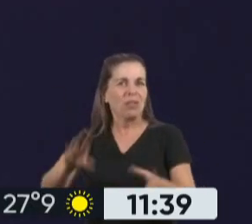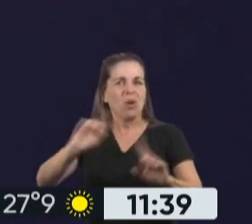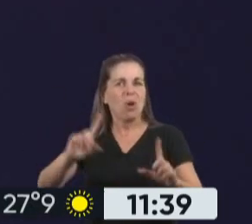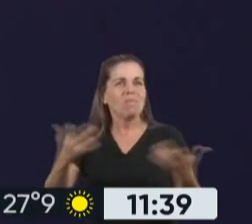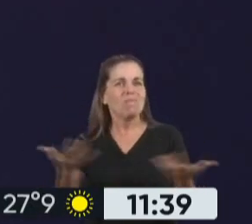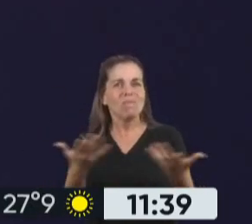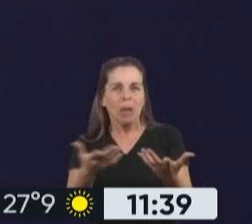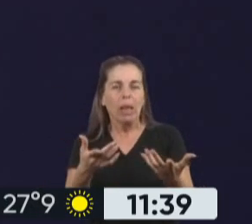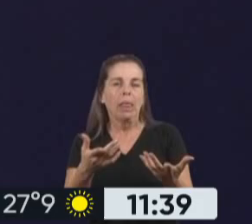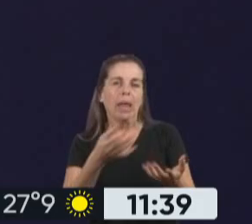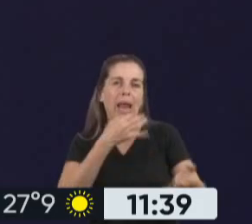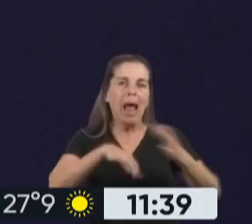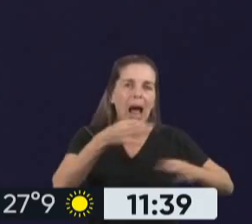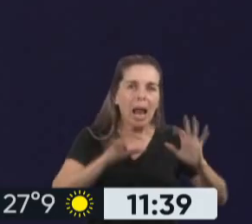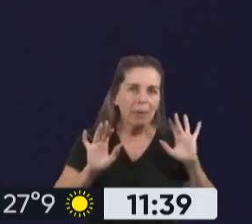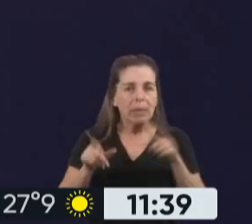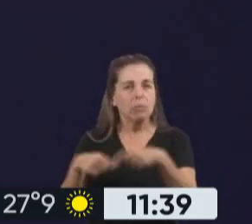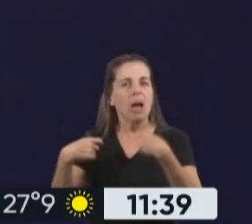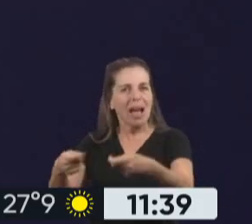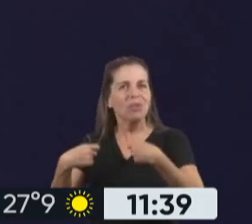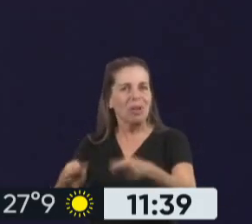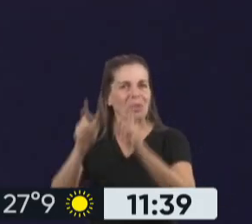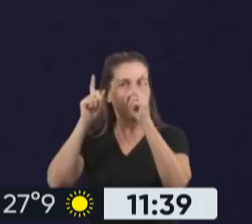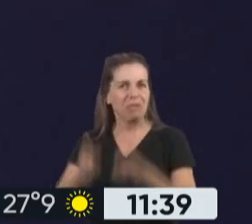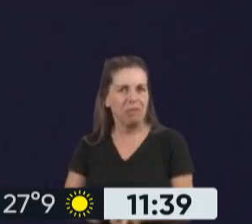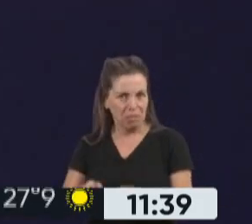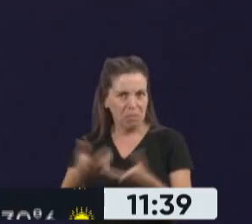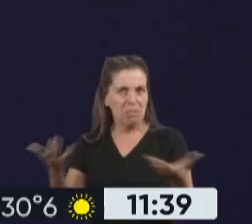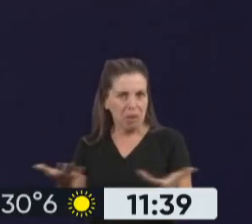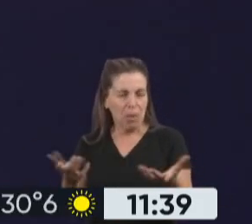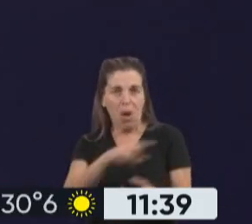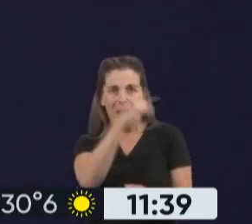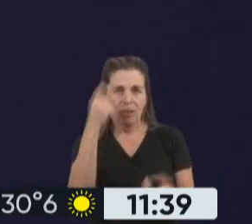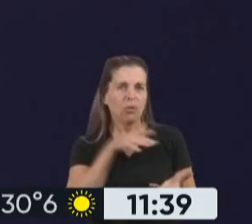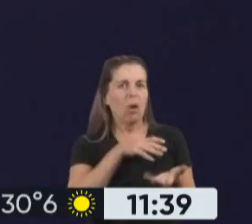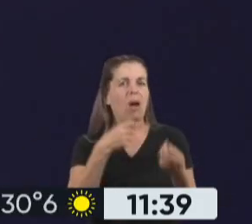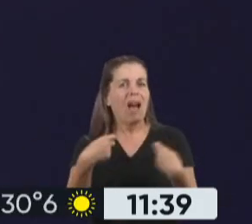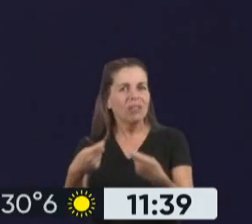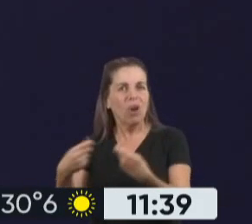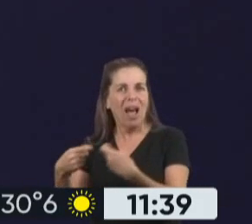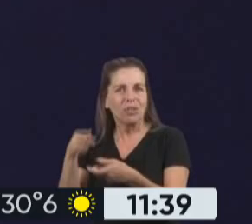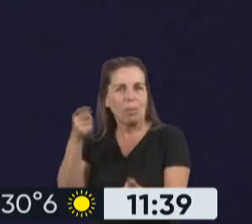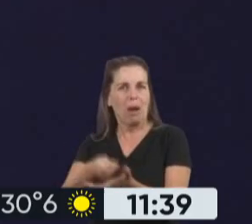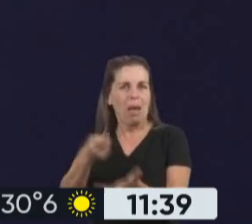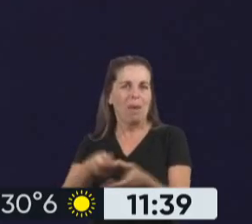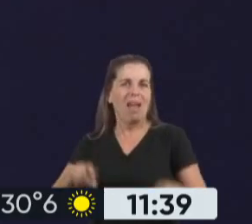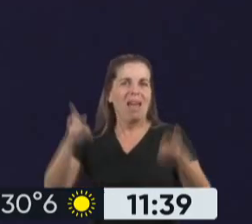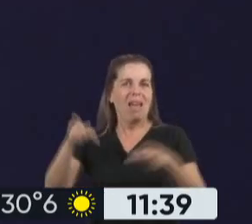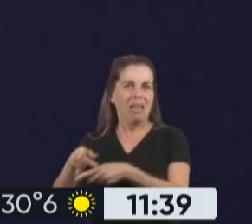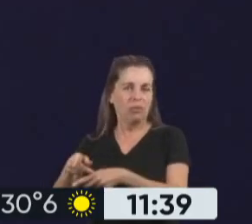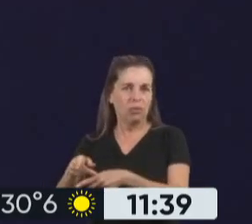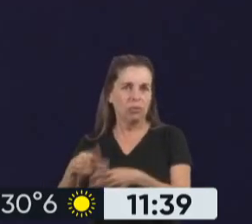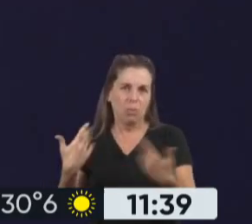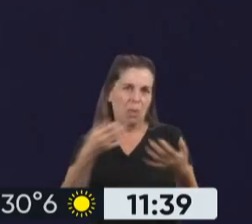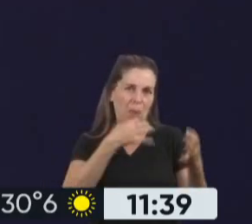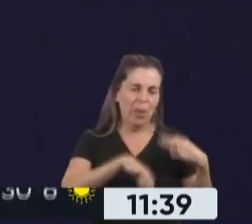gasto permanente, un flujo permanente de erogación al Estado que no lo podemos permitir.